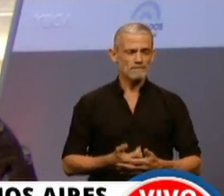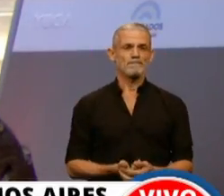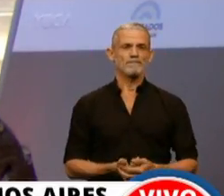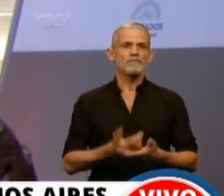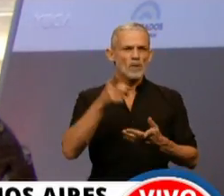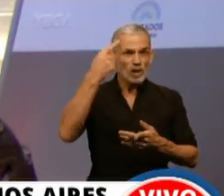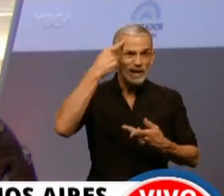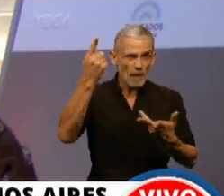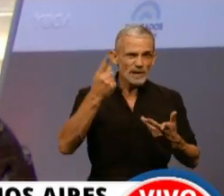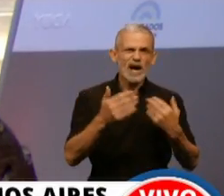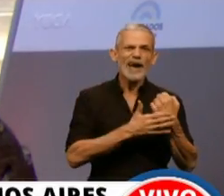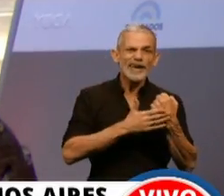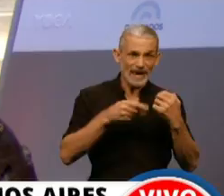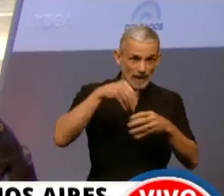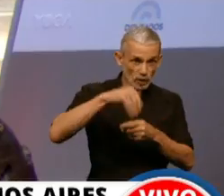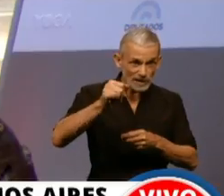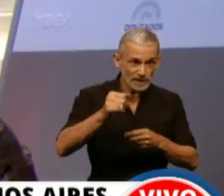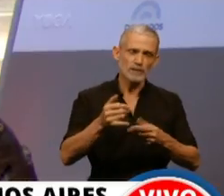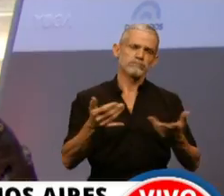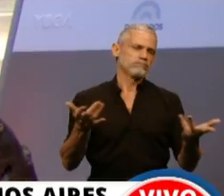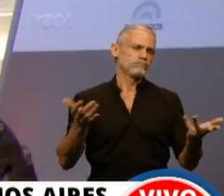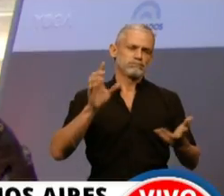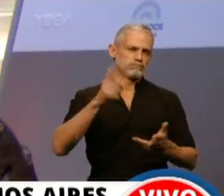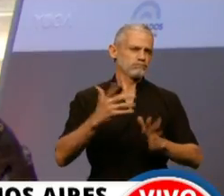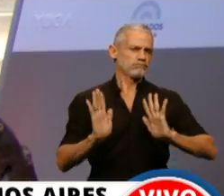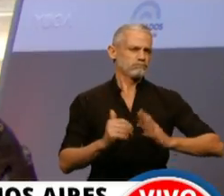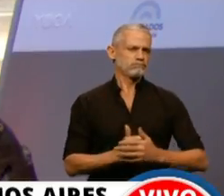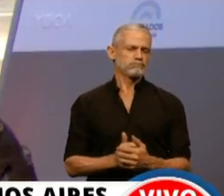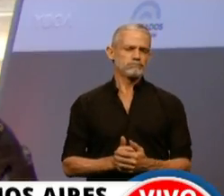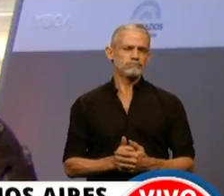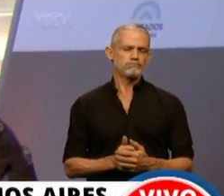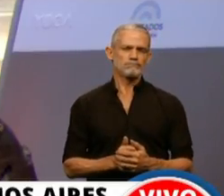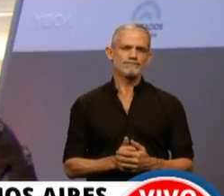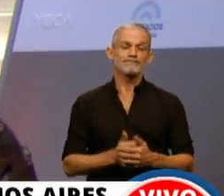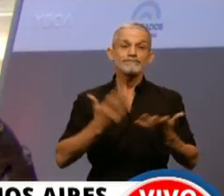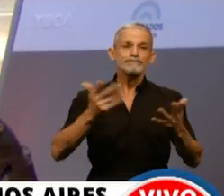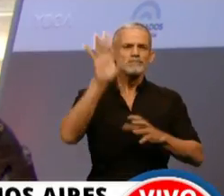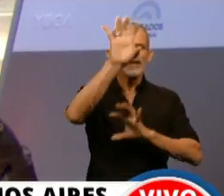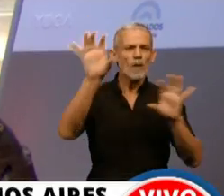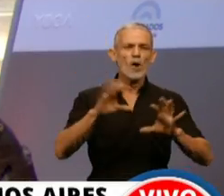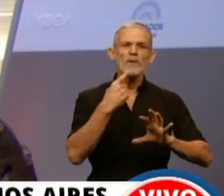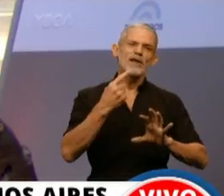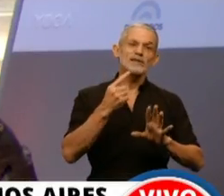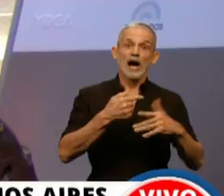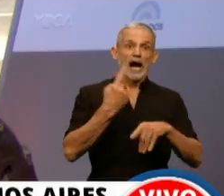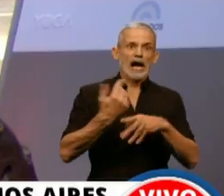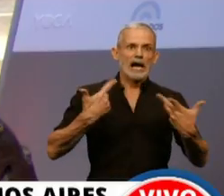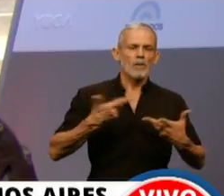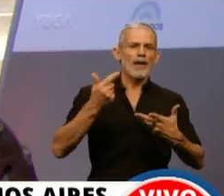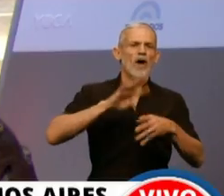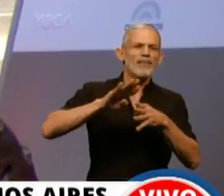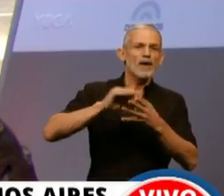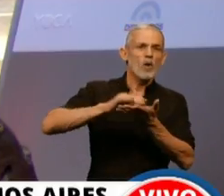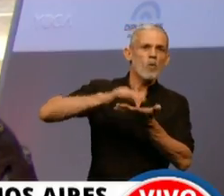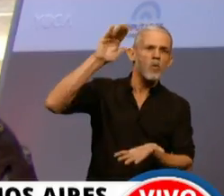aunque parece que de la izquierda podemos votar esto señor presidente las provincias dice que no pueden incrementar el